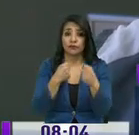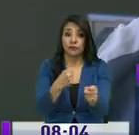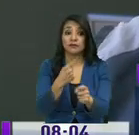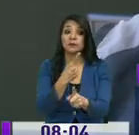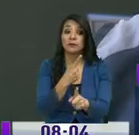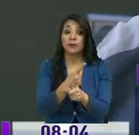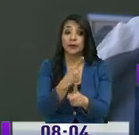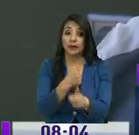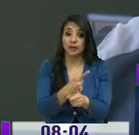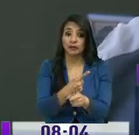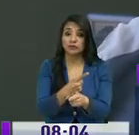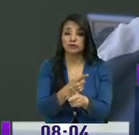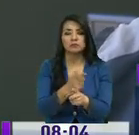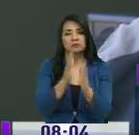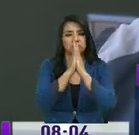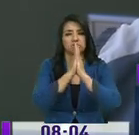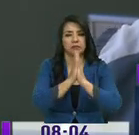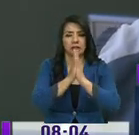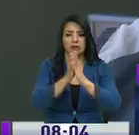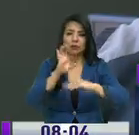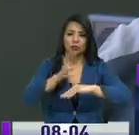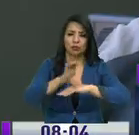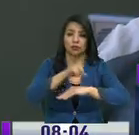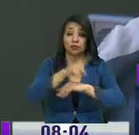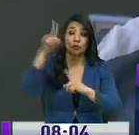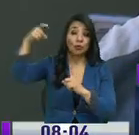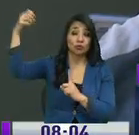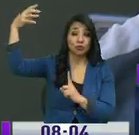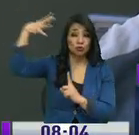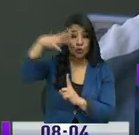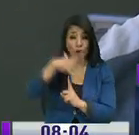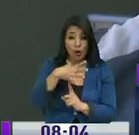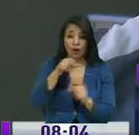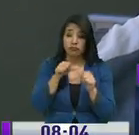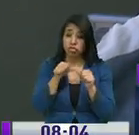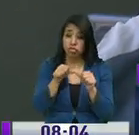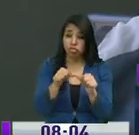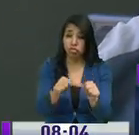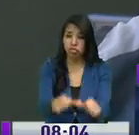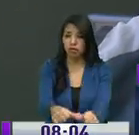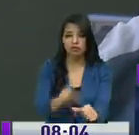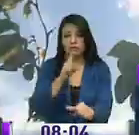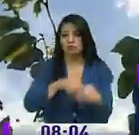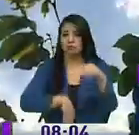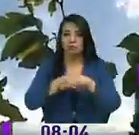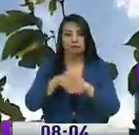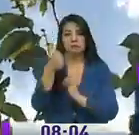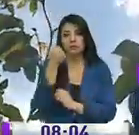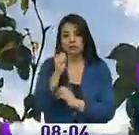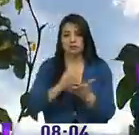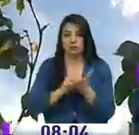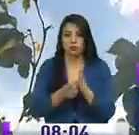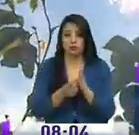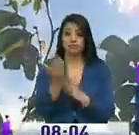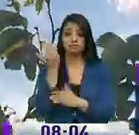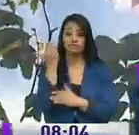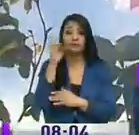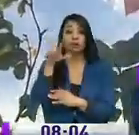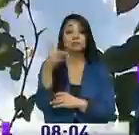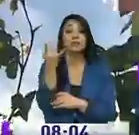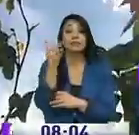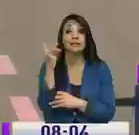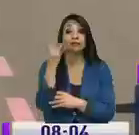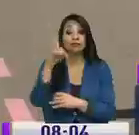que a la ciudadanía se recomienda que no permanezca por periodos prolongados bajo la incidencia del sol. En el año 2018,